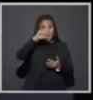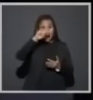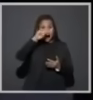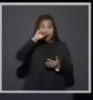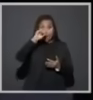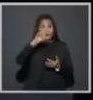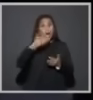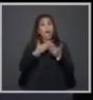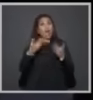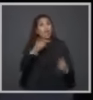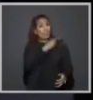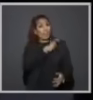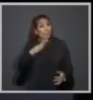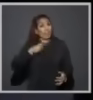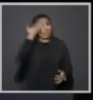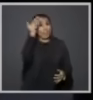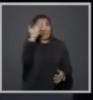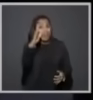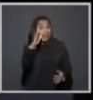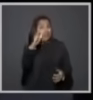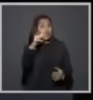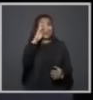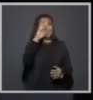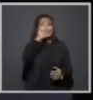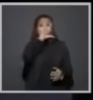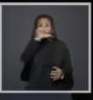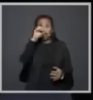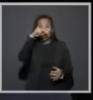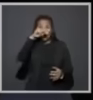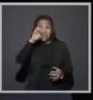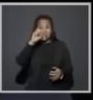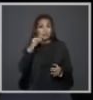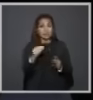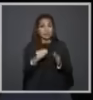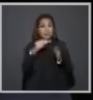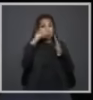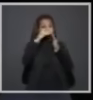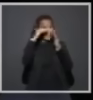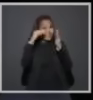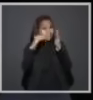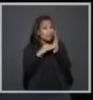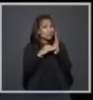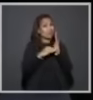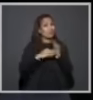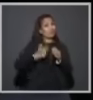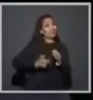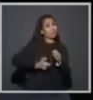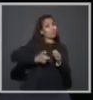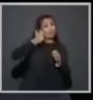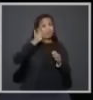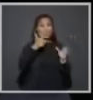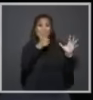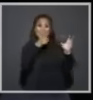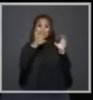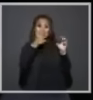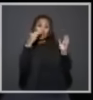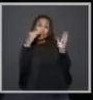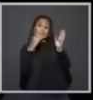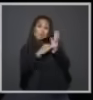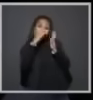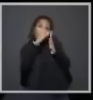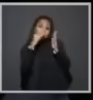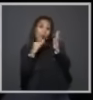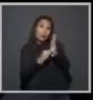billones. Estamos pagando nada más de intereses de esa enorme deuda 600,000 millones de pesos al